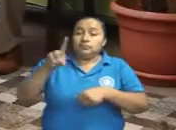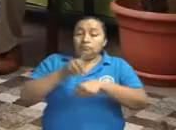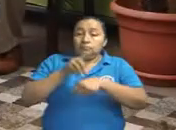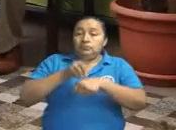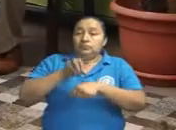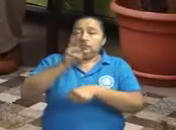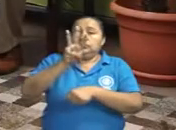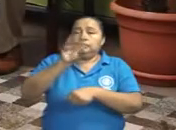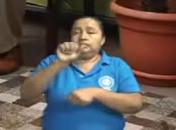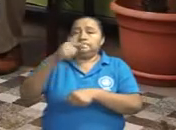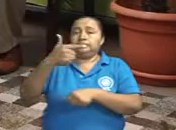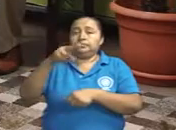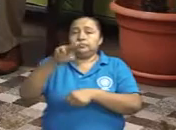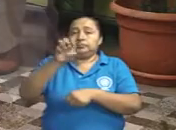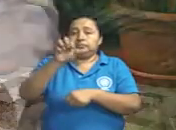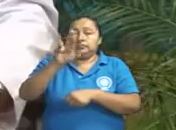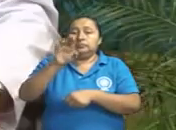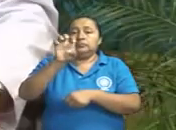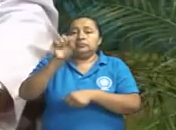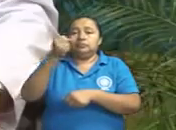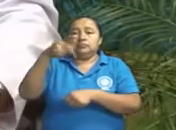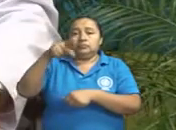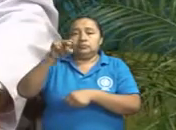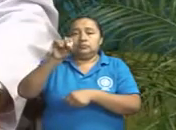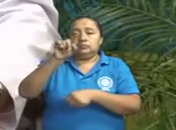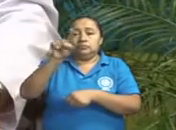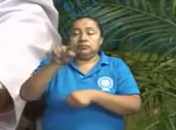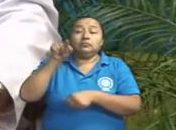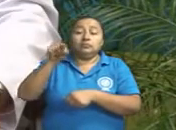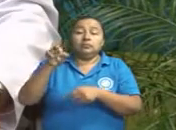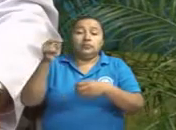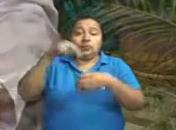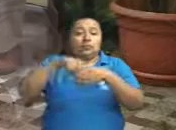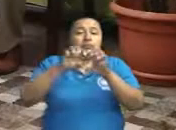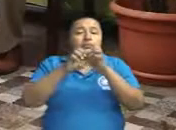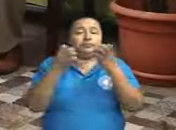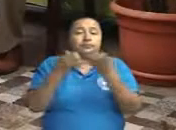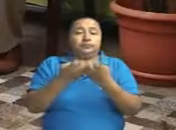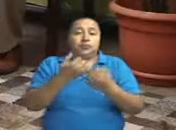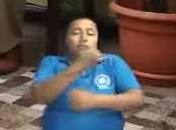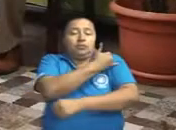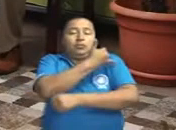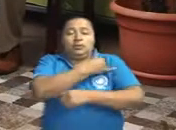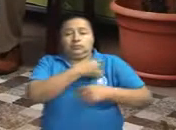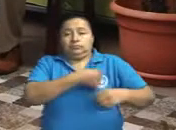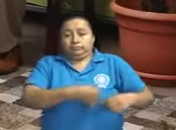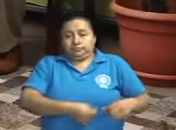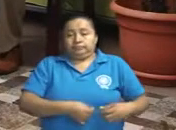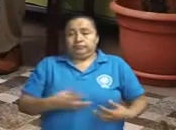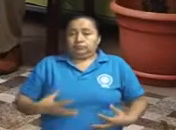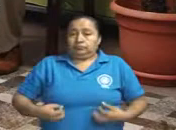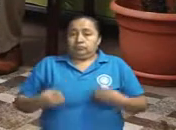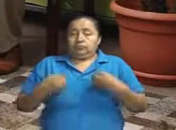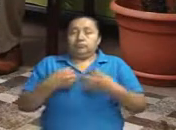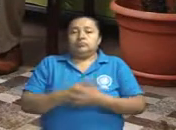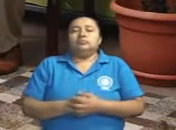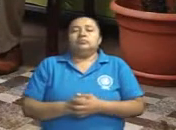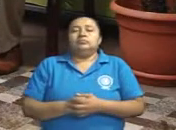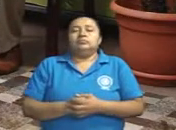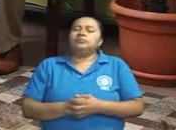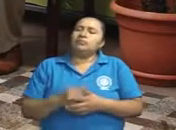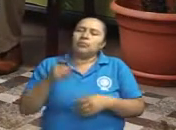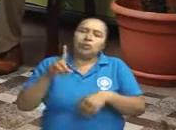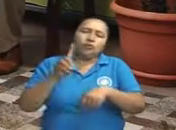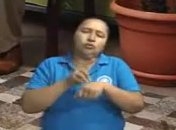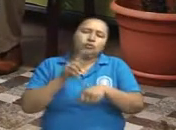Espinosa, quien es parte del equipo oncológico del Hospital Berta Calderón. Doctor, ¿cuáles son